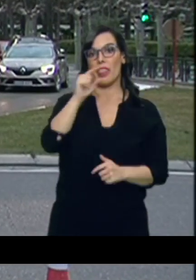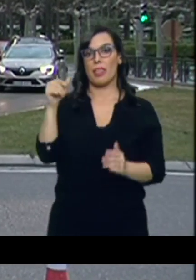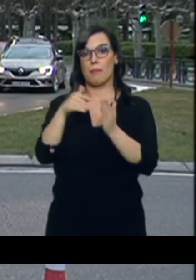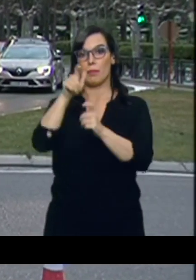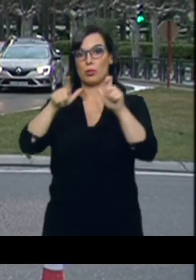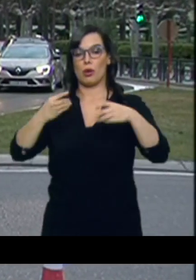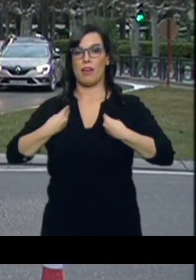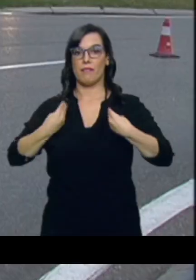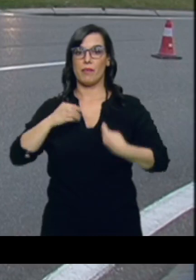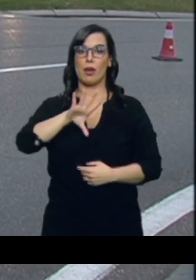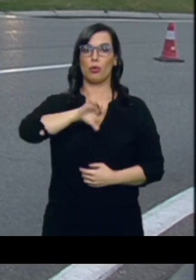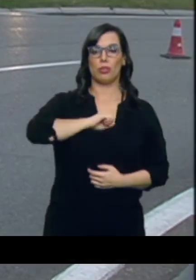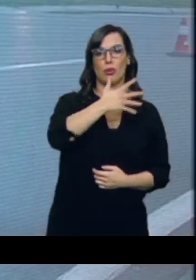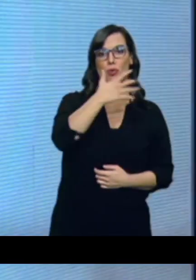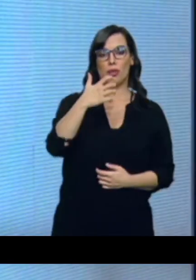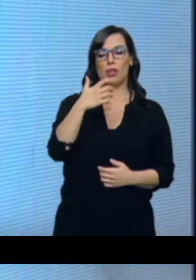habitantes.